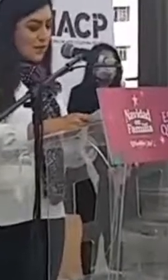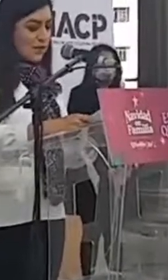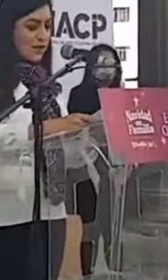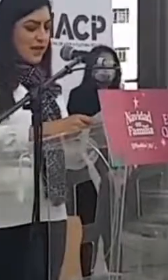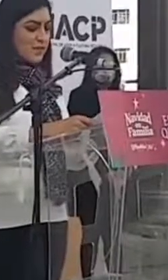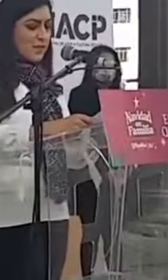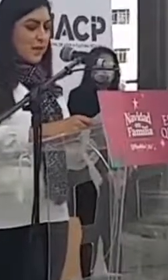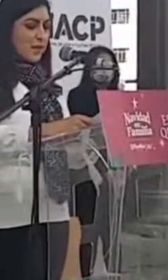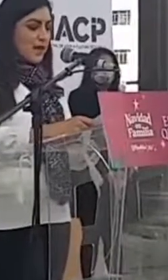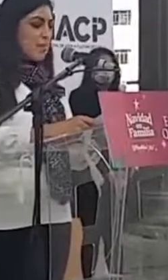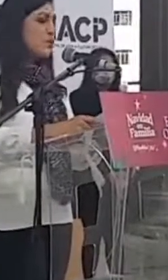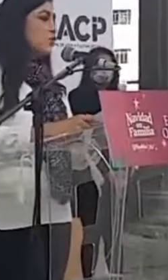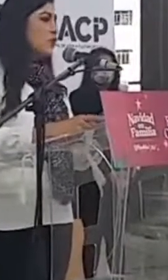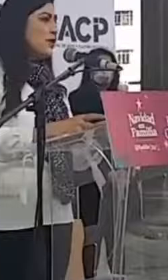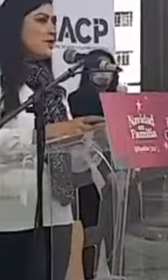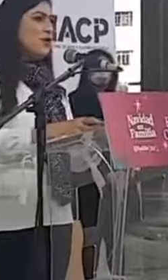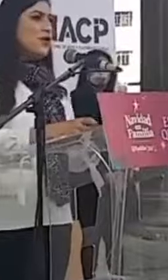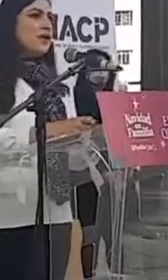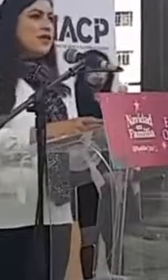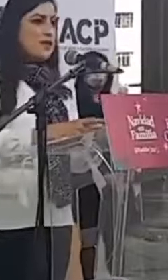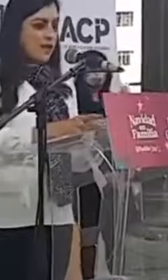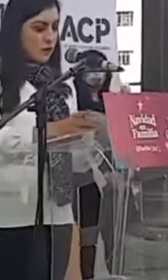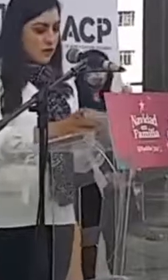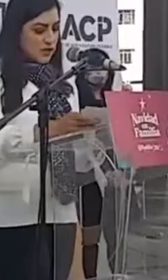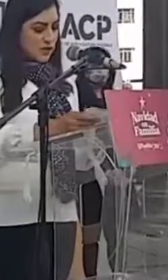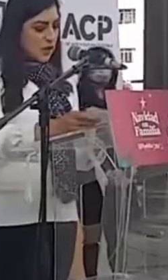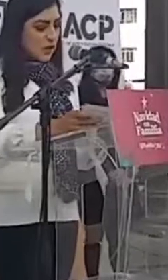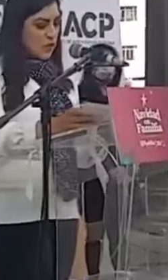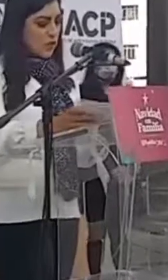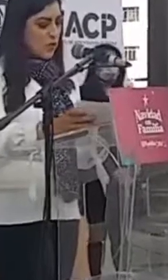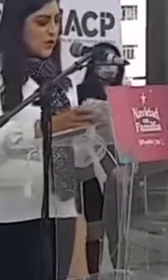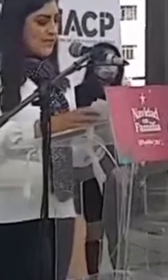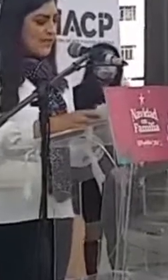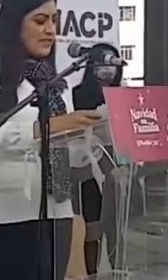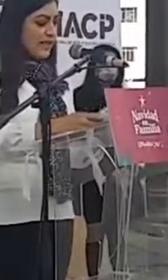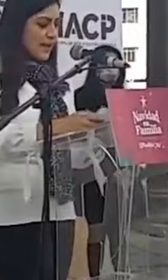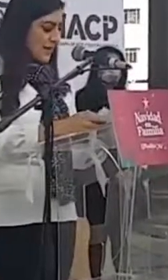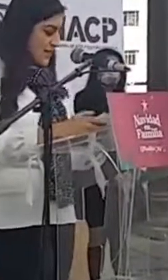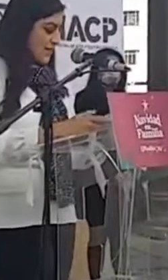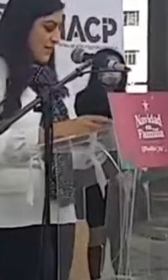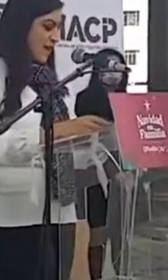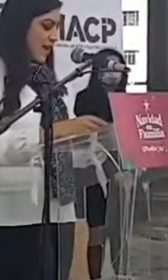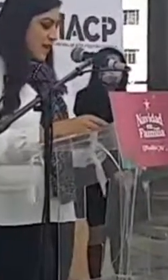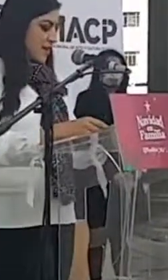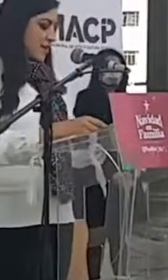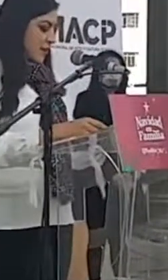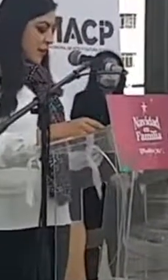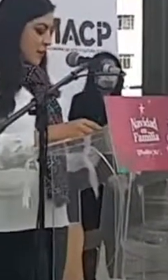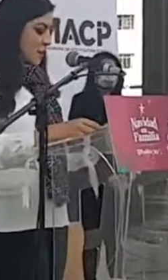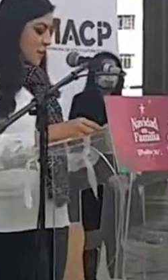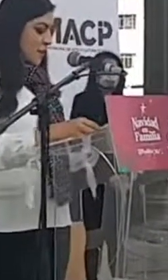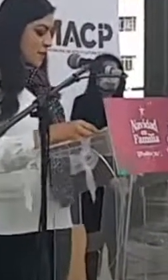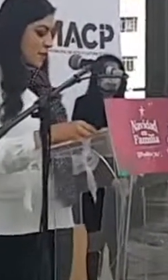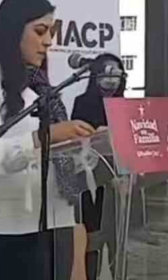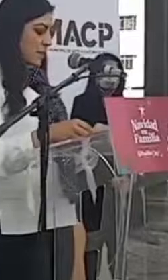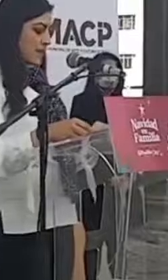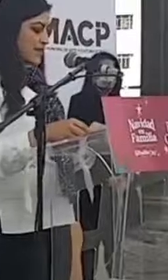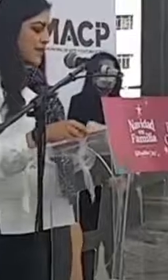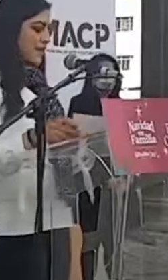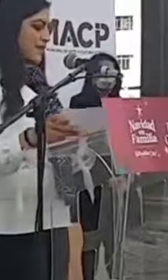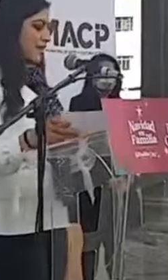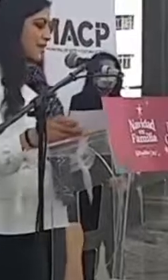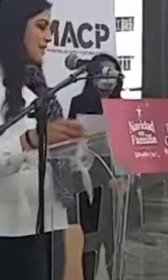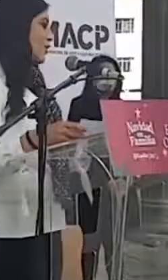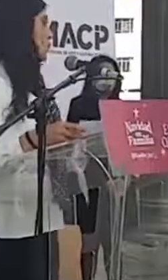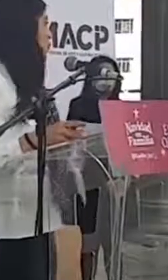nuestra sociedad y que por supuesto lleva consigo una esencia estética. Mi querido Abraham, me